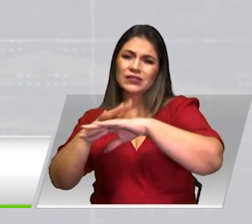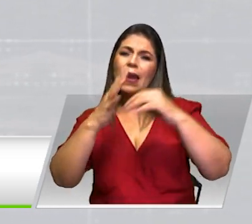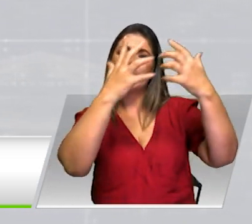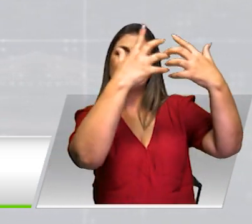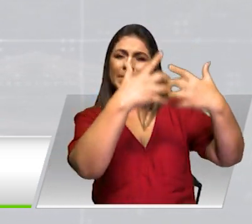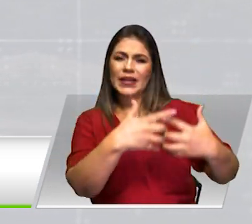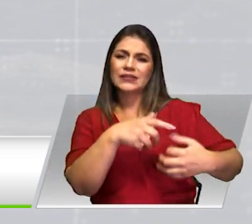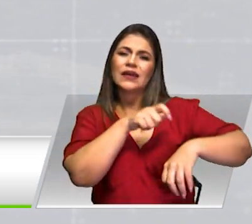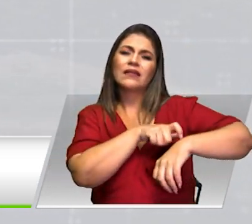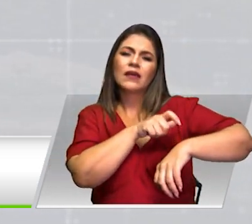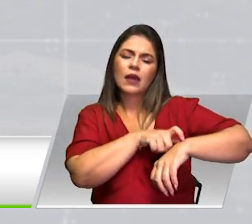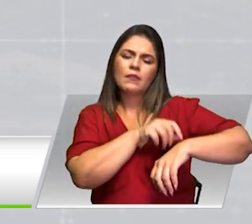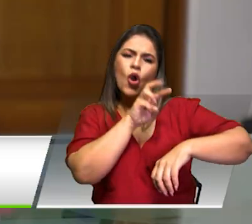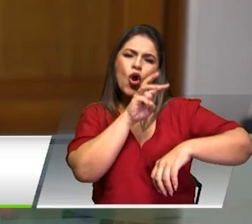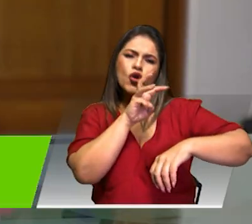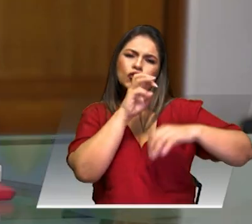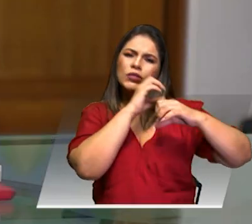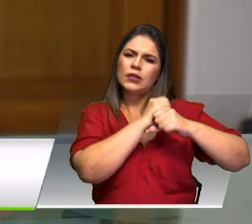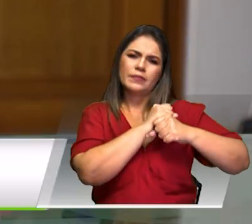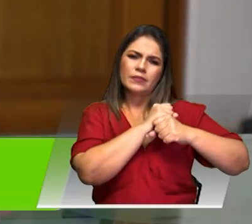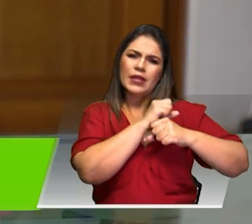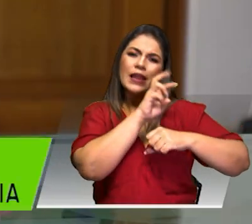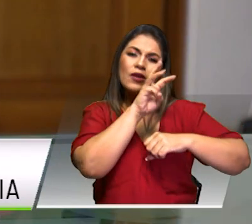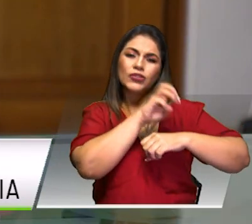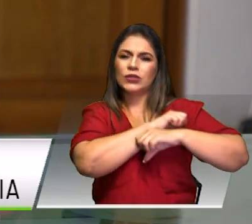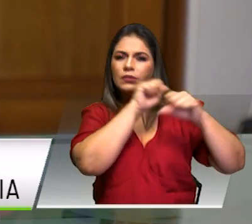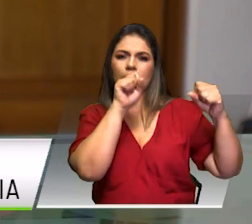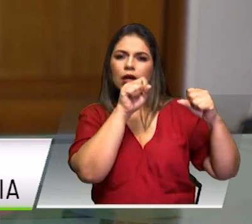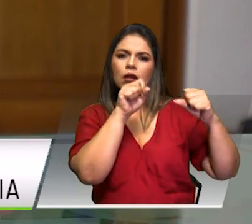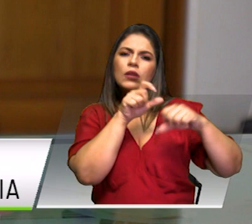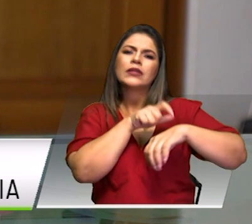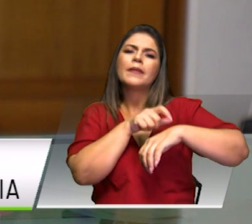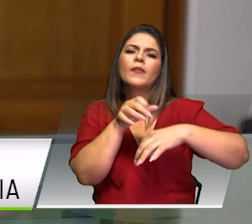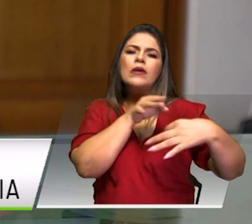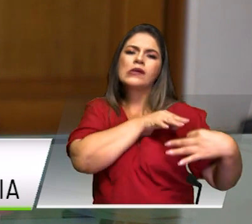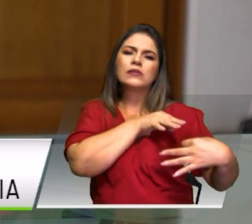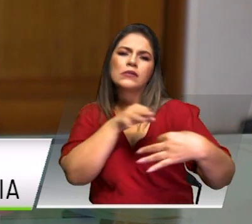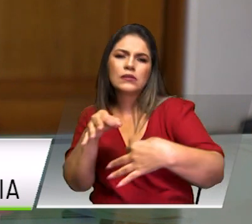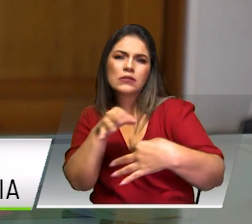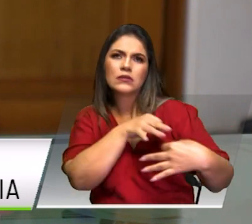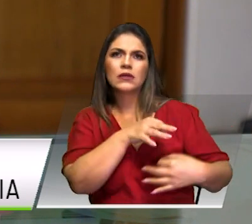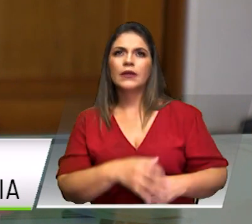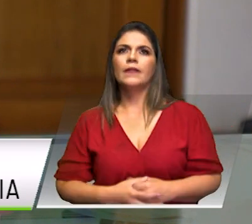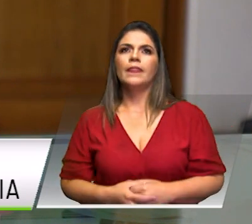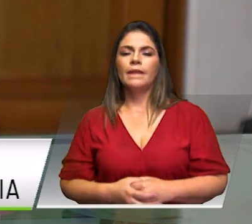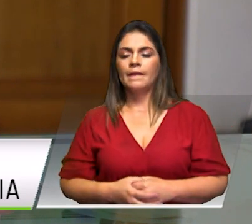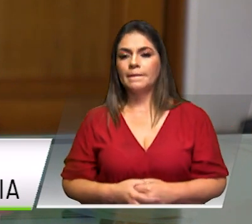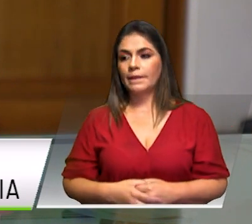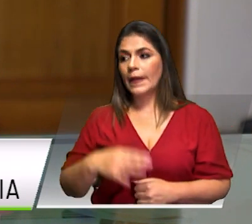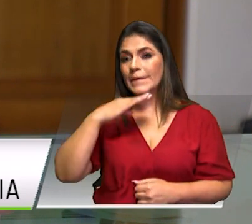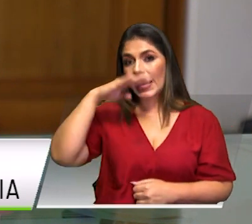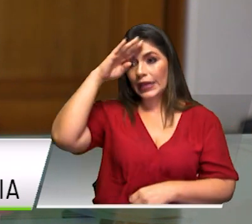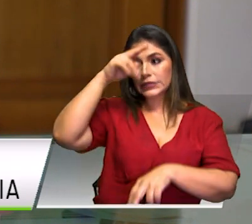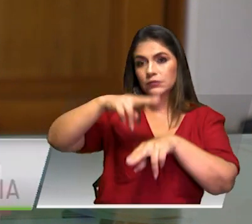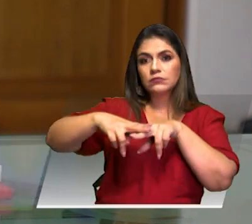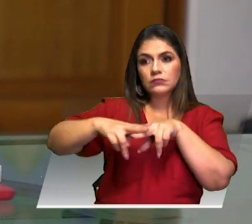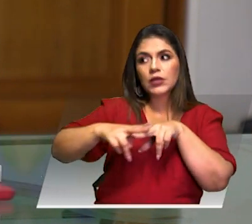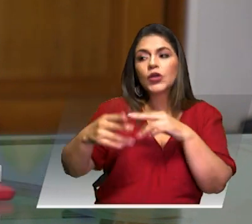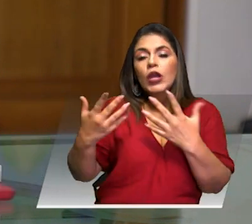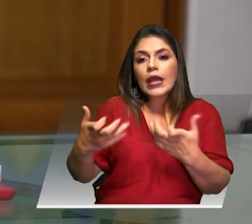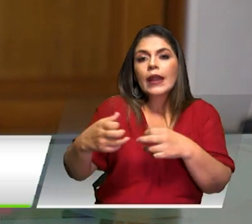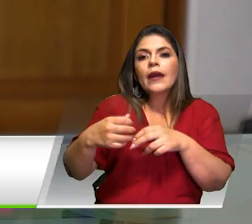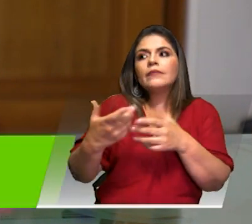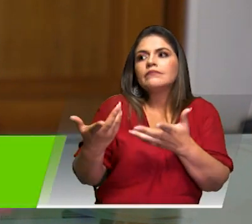los horarios de los trabajadores el metro de medellín también ha previsto tener el máximo posible de trenes y vagones